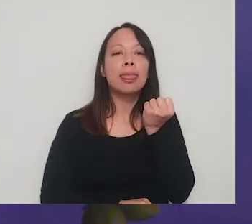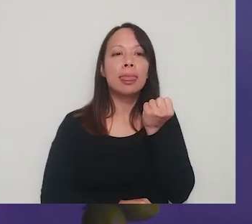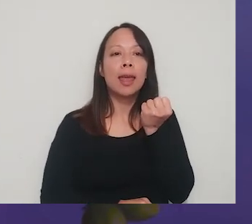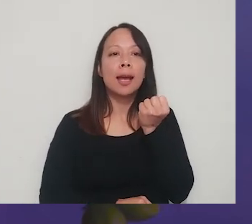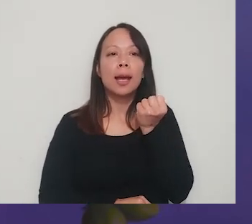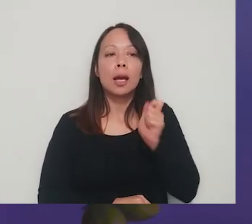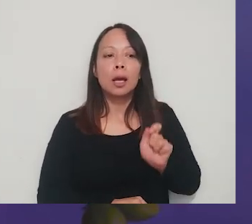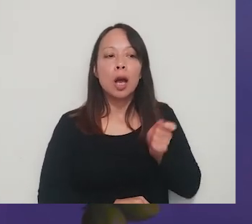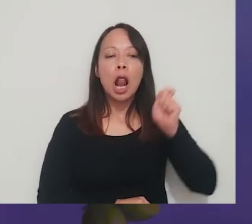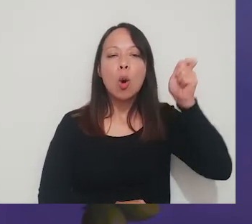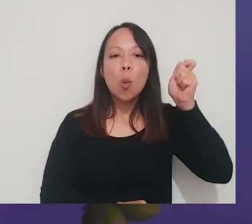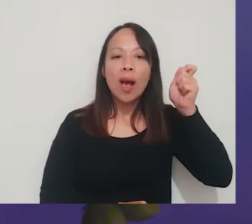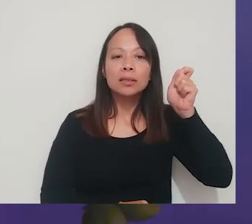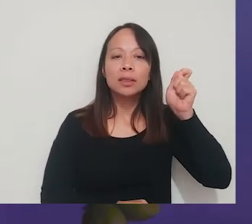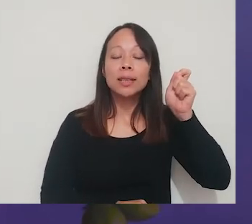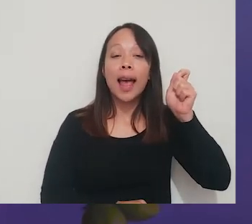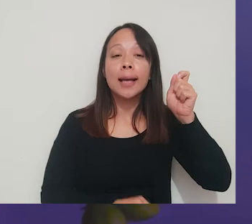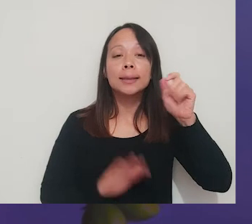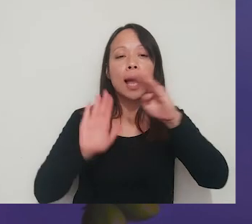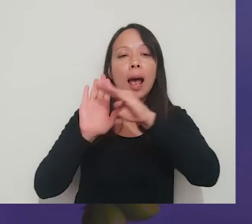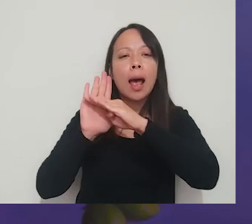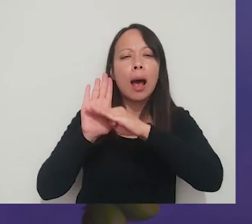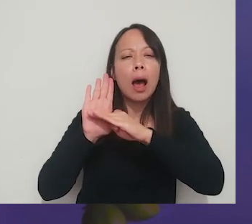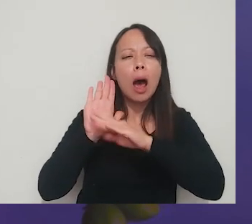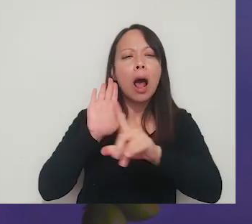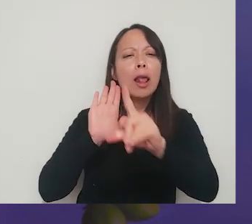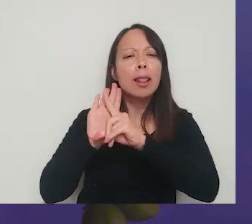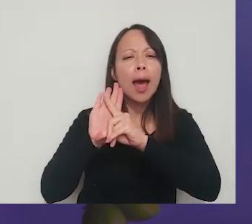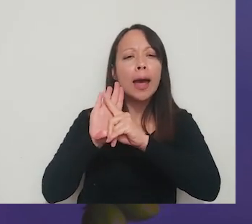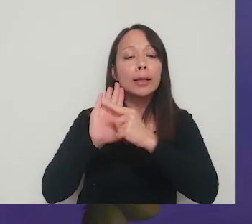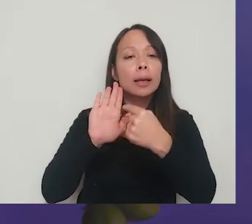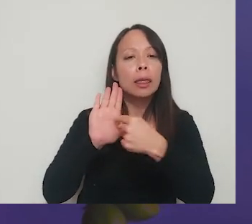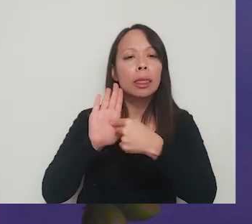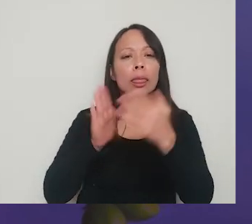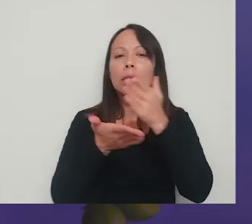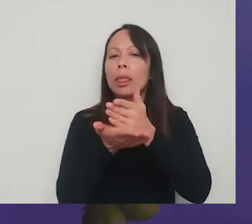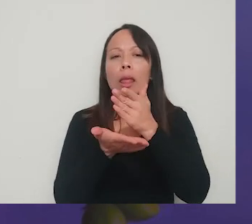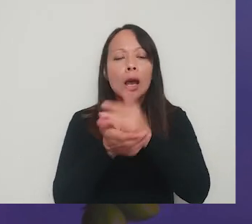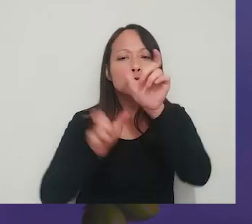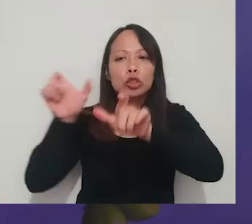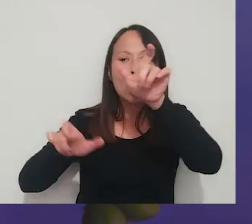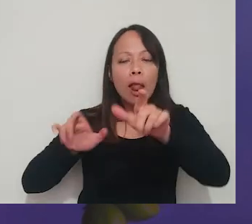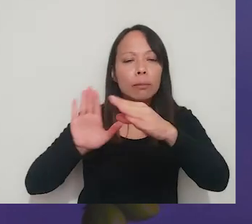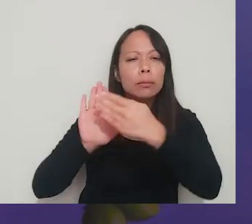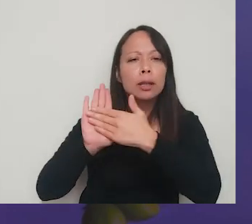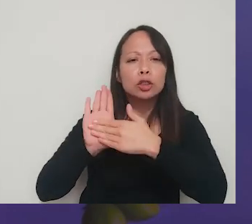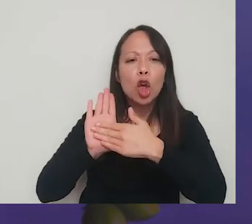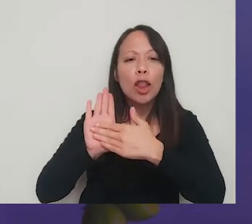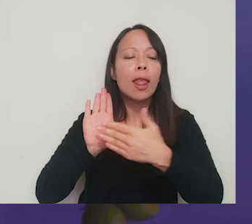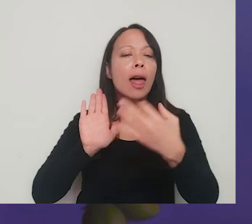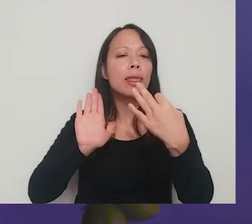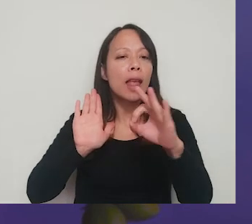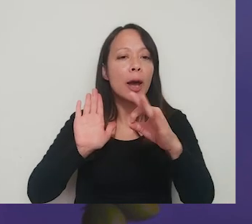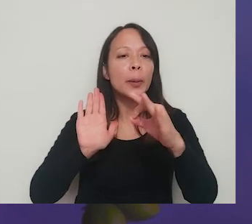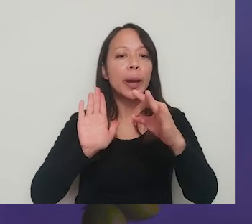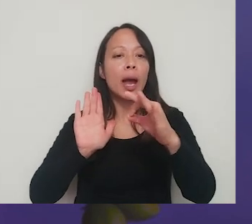que los operadores jurídicos interpreten la ley en clave de derechos humanos, ejerzan una interpretación acorde